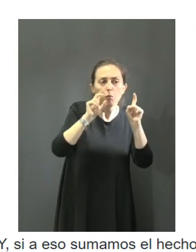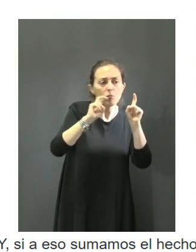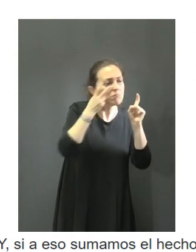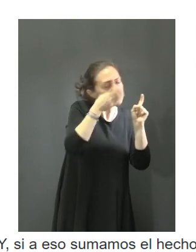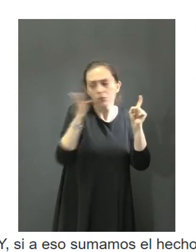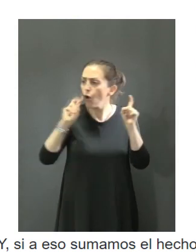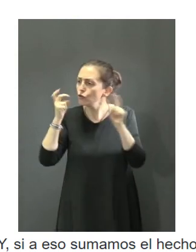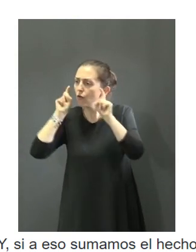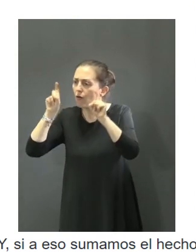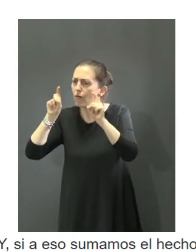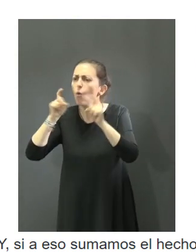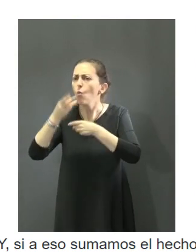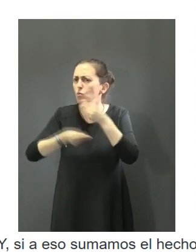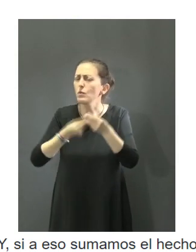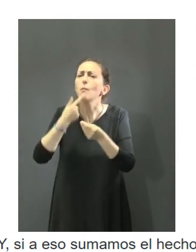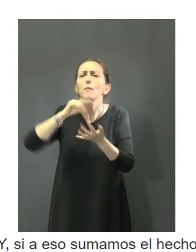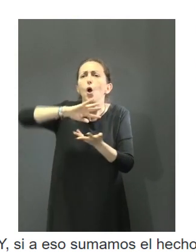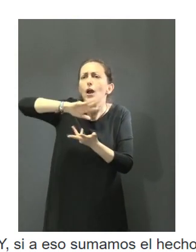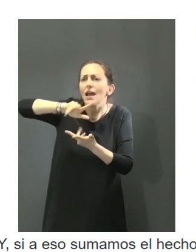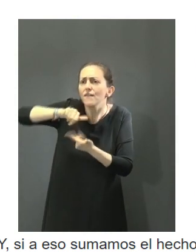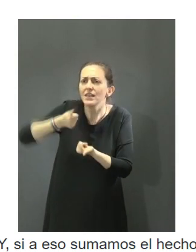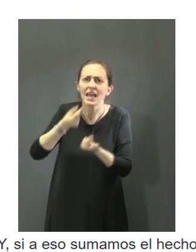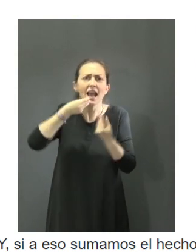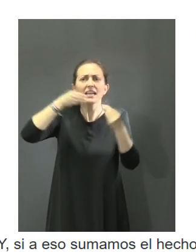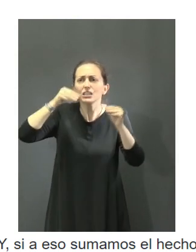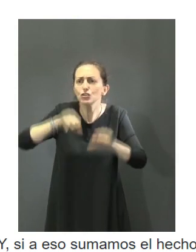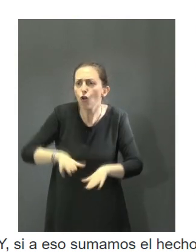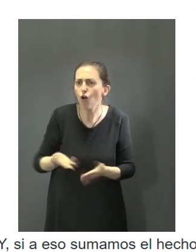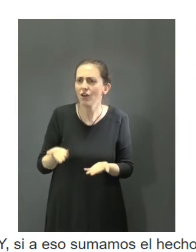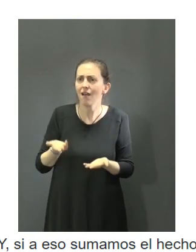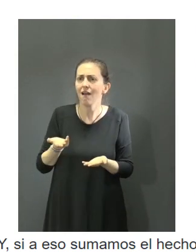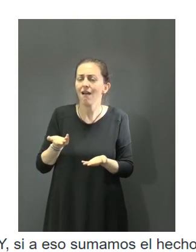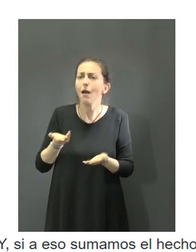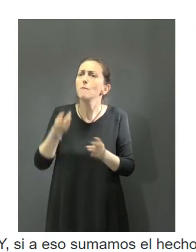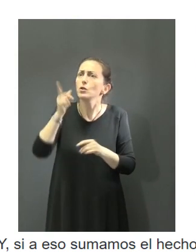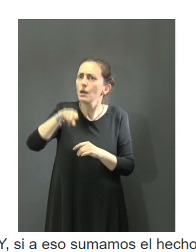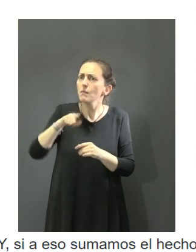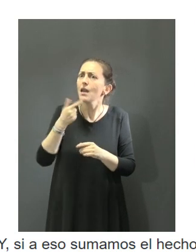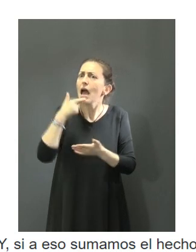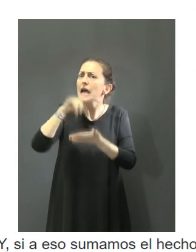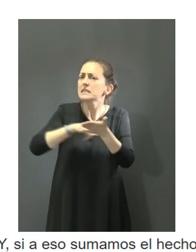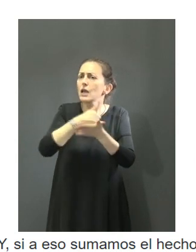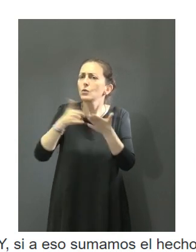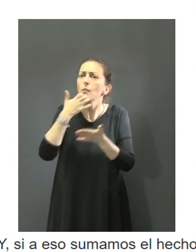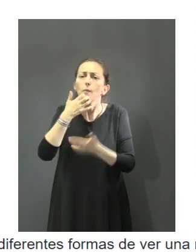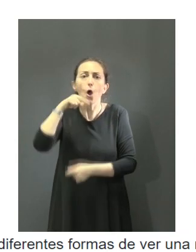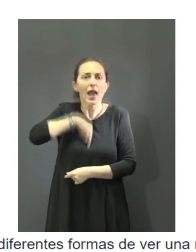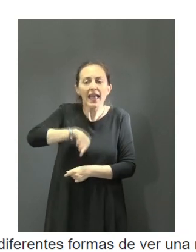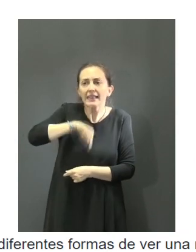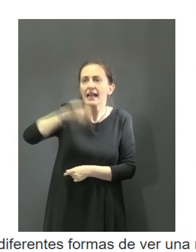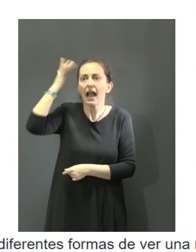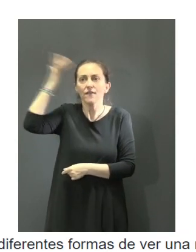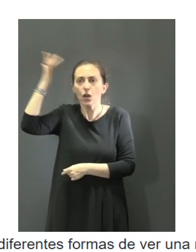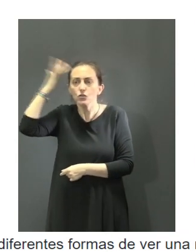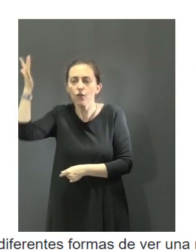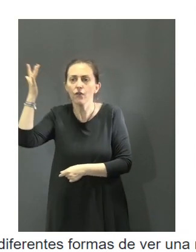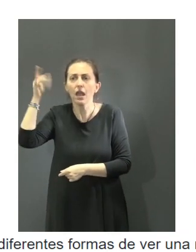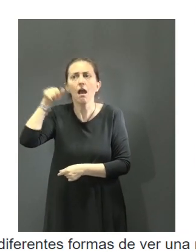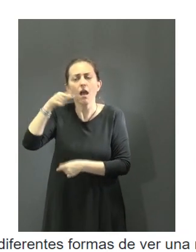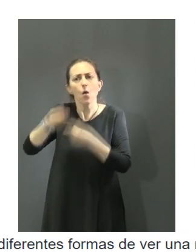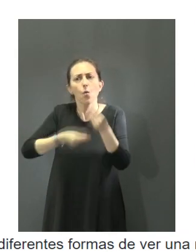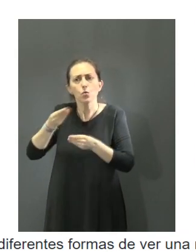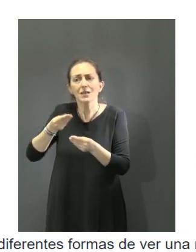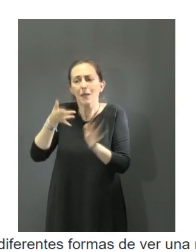Se usa mucho en geografía, en historia, pero que a veces están usando más también en asignaturas como ética o filosofía, donde